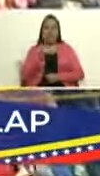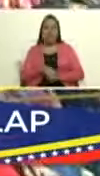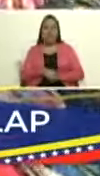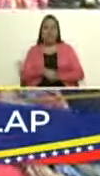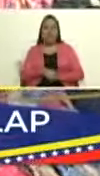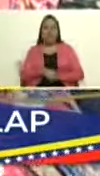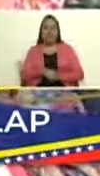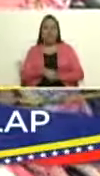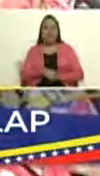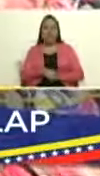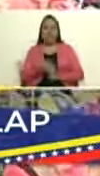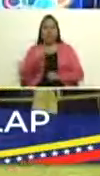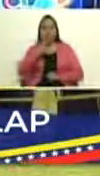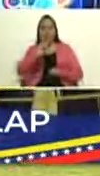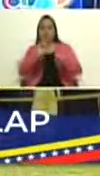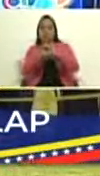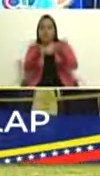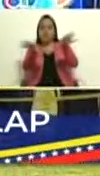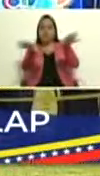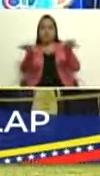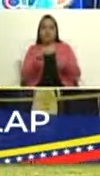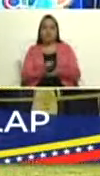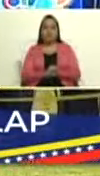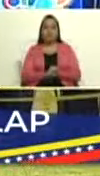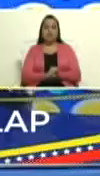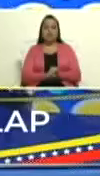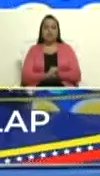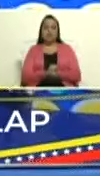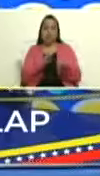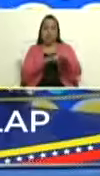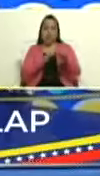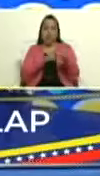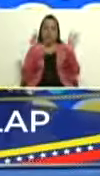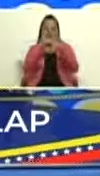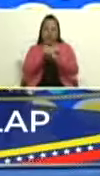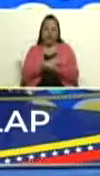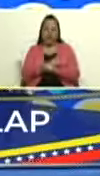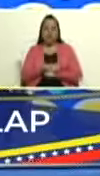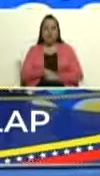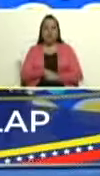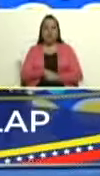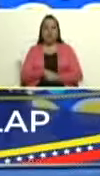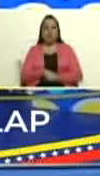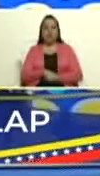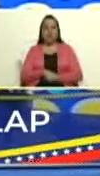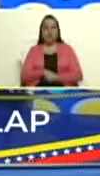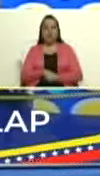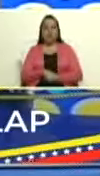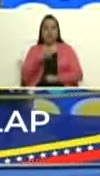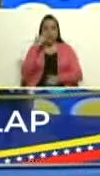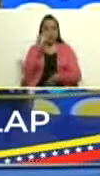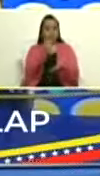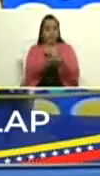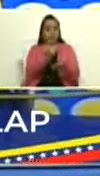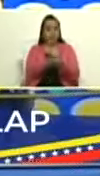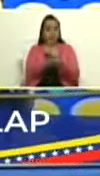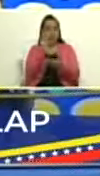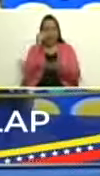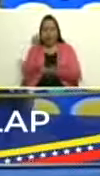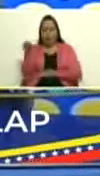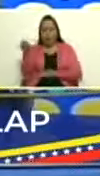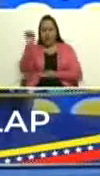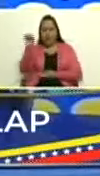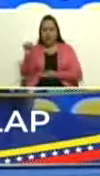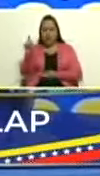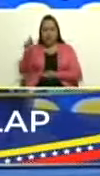Facebook? Ah, yo lo voy a publicar ahí, ahora en la noche. Mire, mira, Castro Soteldo, te vas a quedar loco con lo que voy